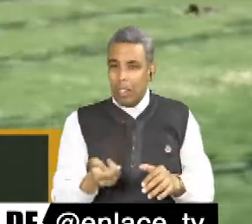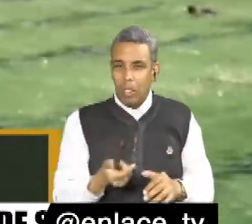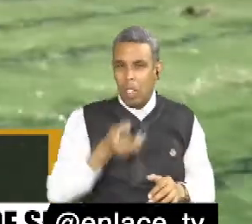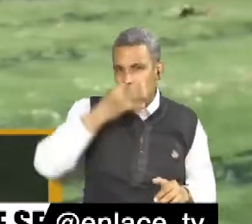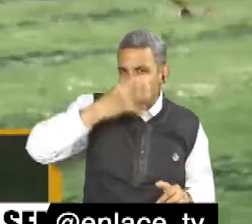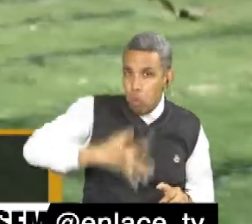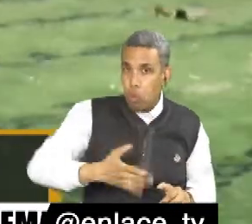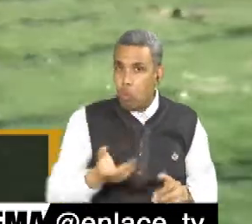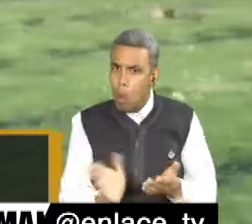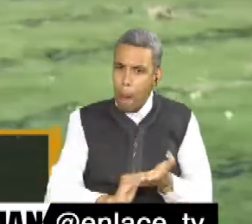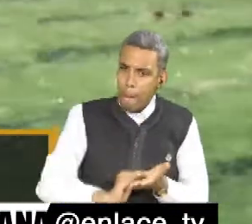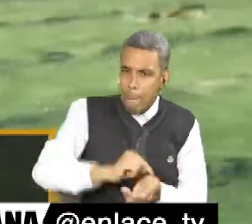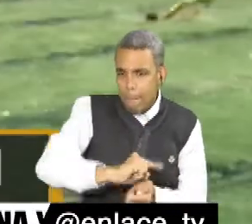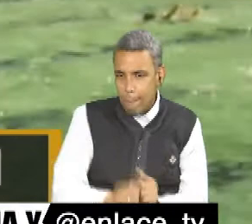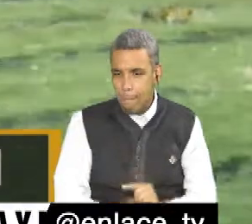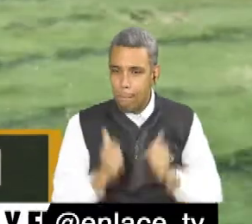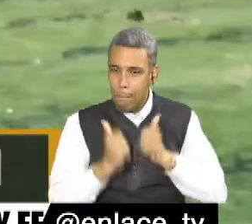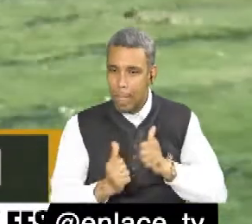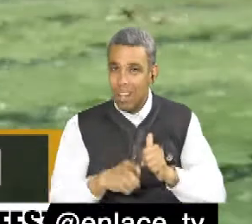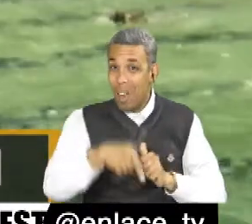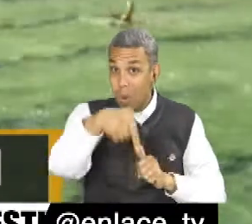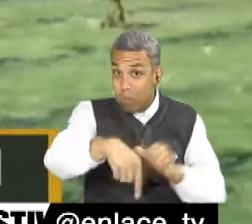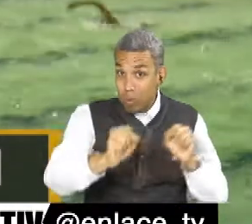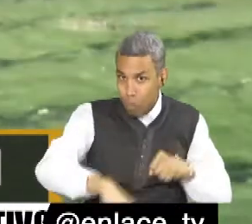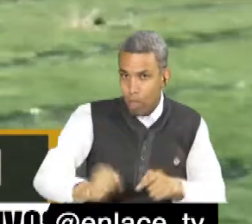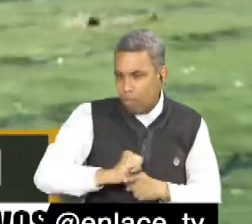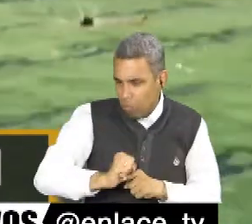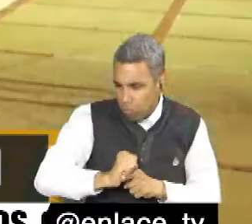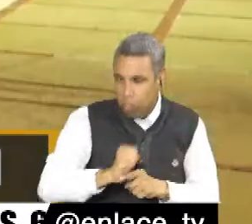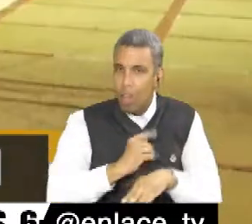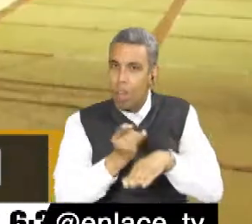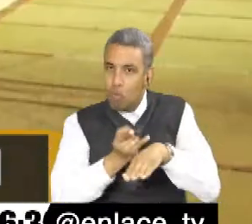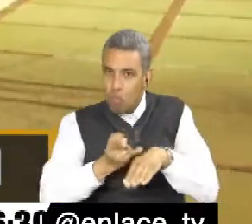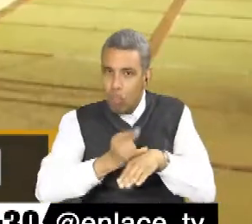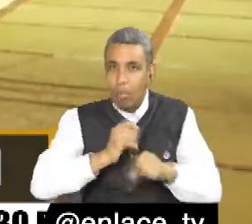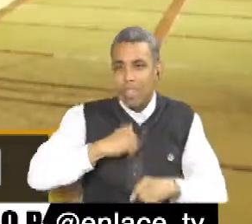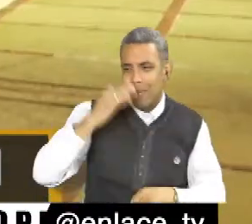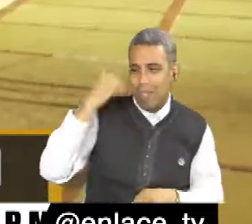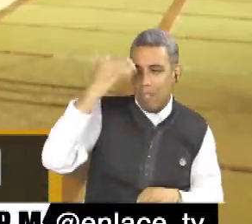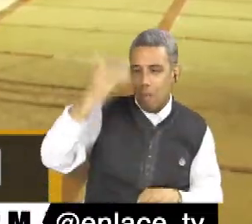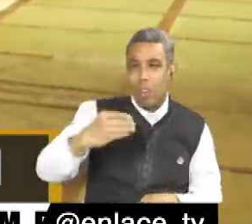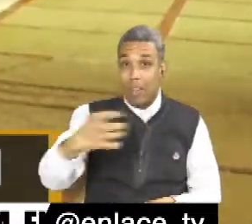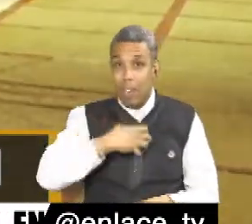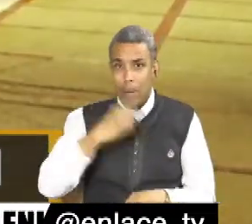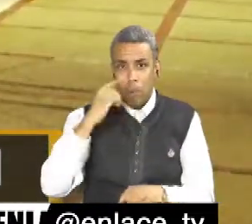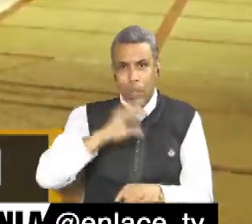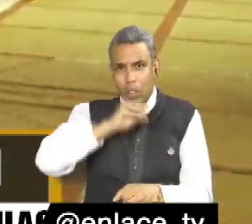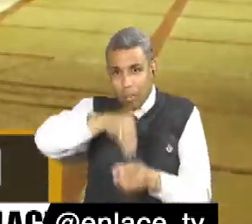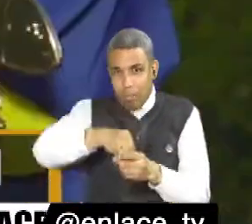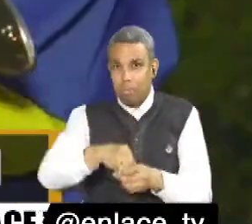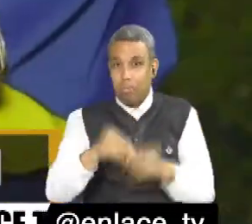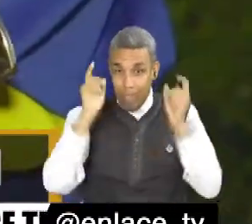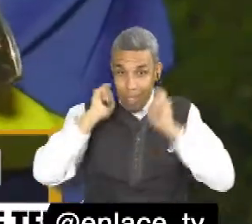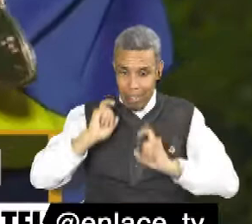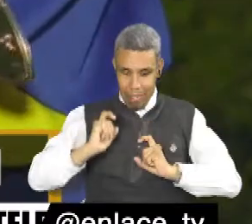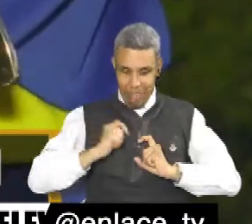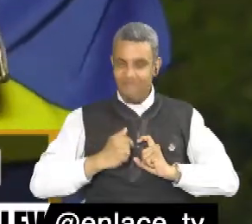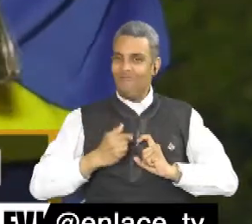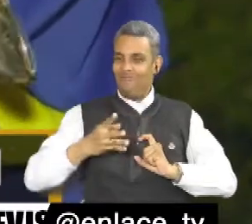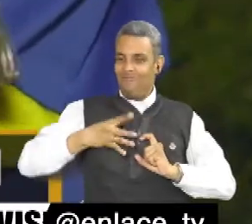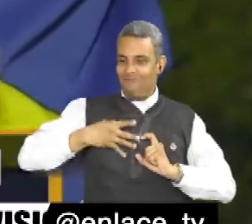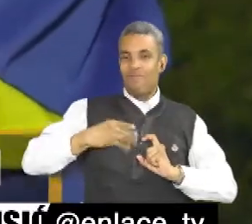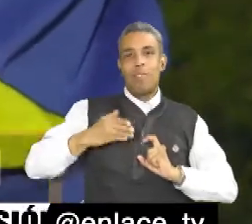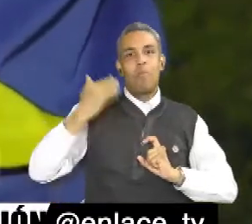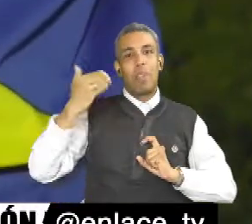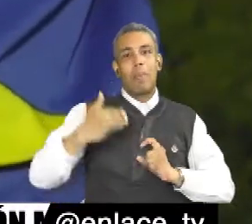resultados, ganar más medallas y poder ir a nacionales. Los deportistas muestran con orgullo sus medallas y esperan seguir trayendo más para